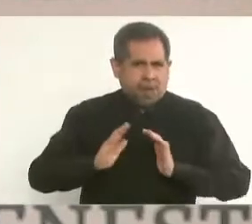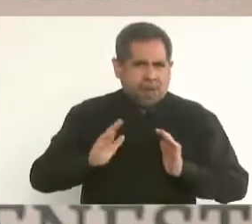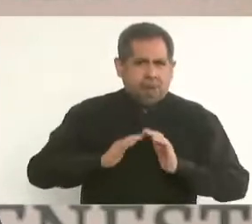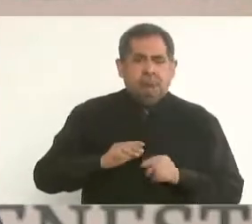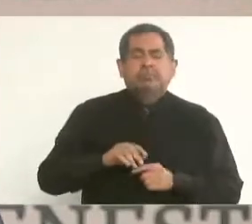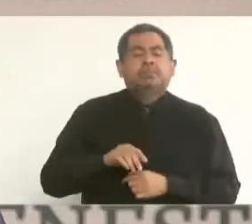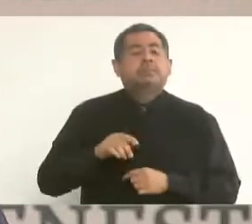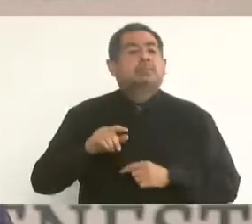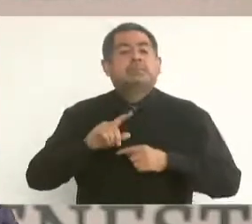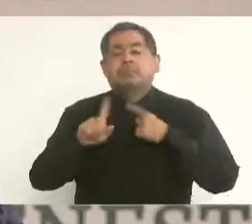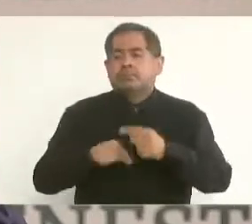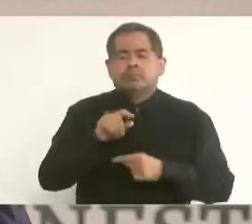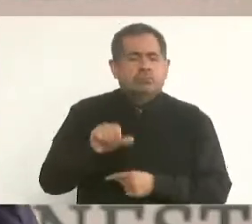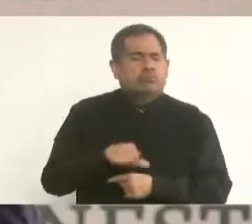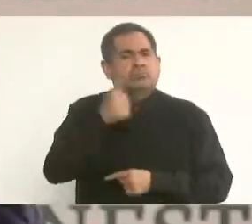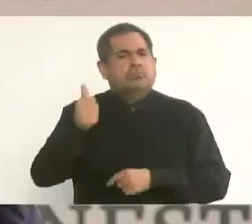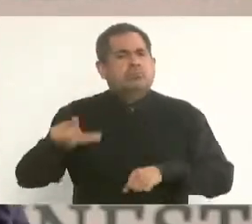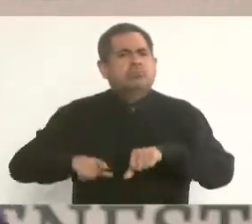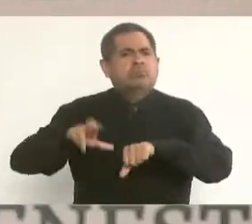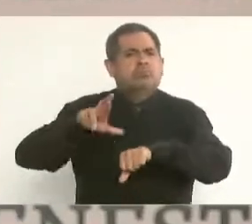otro gobernador, el de